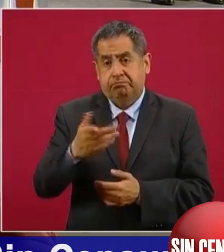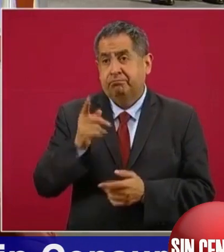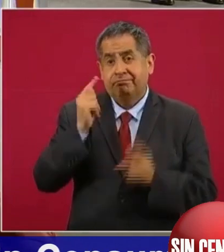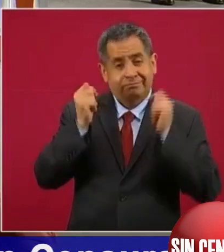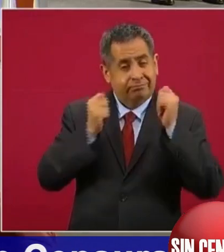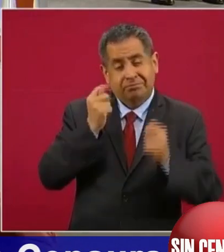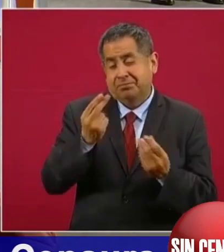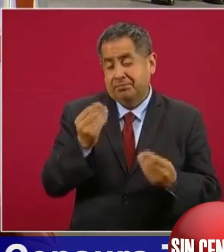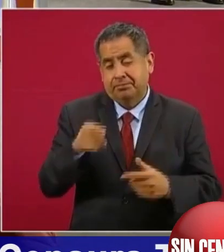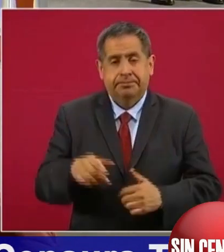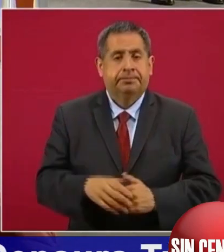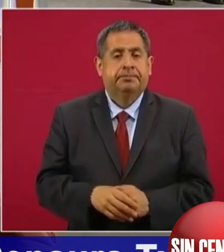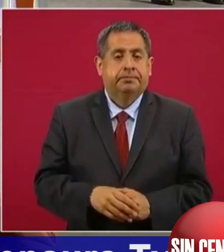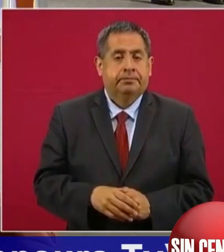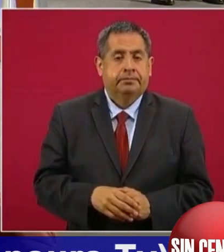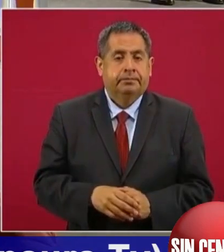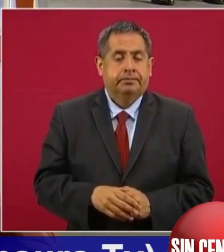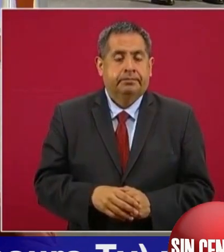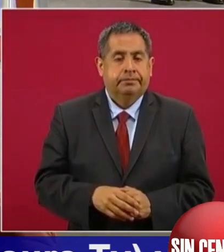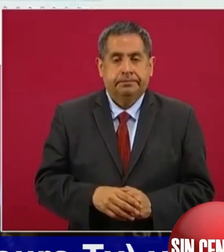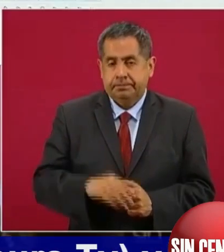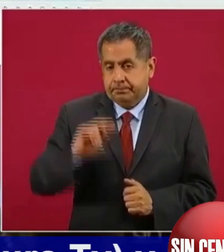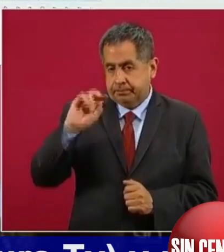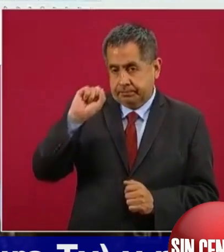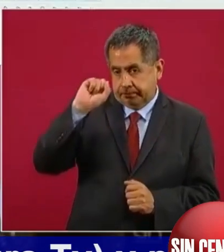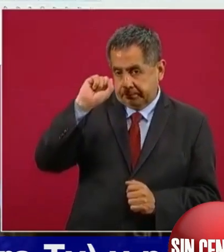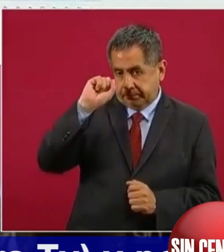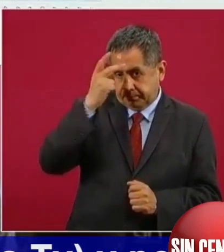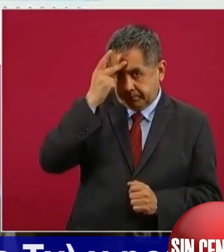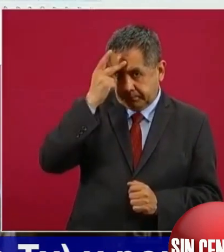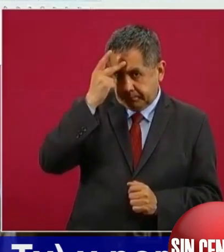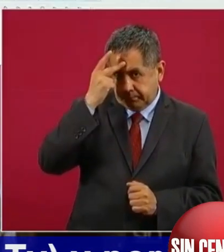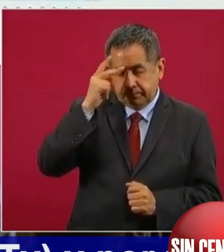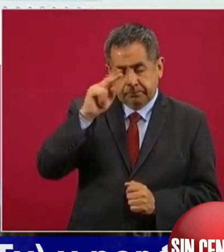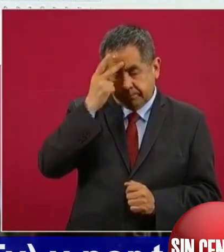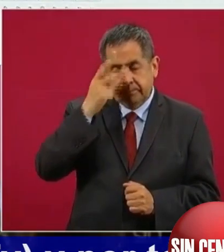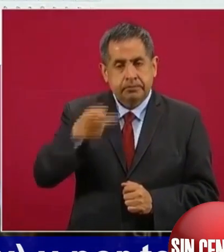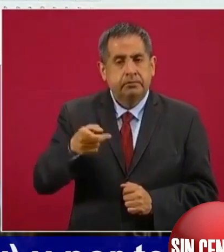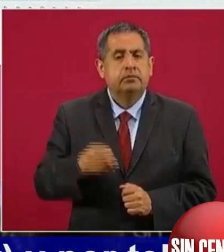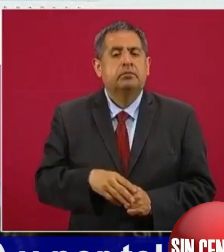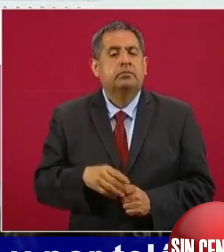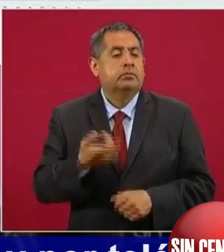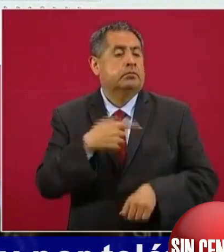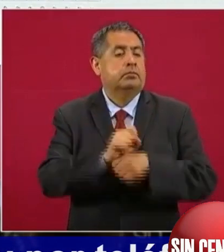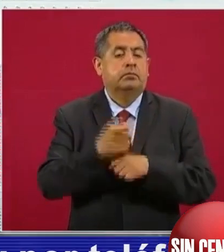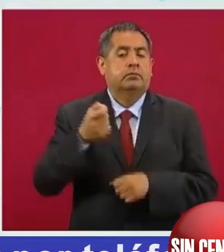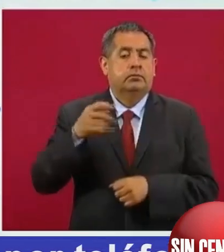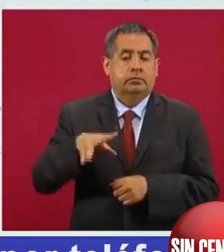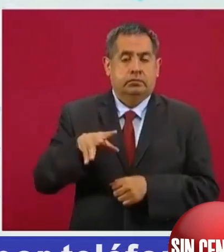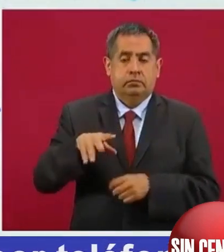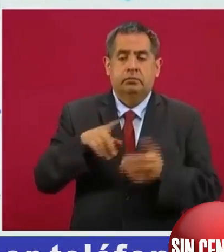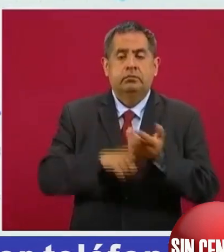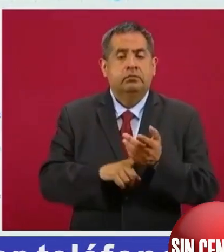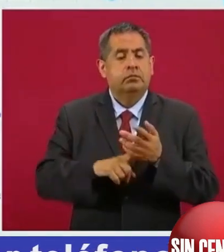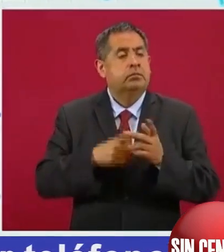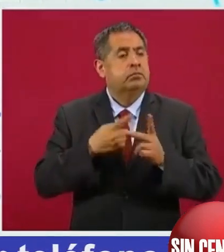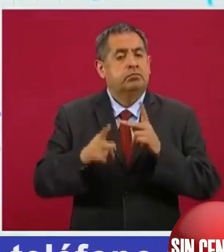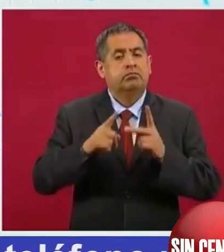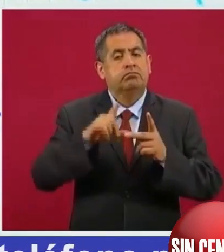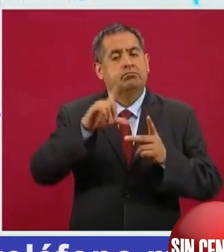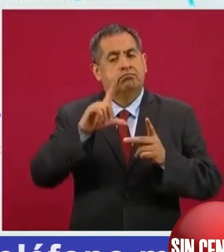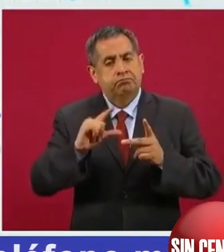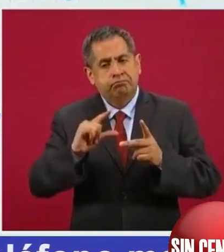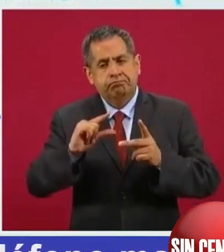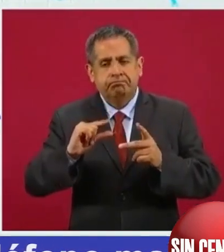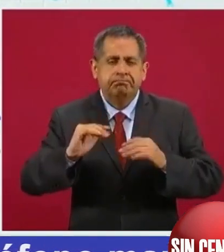turismo. La siguiente. San Luis Potosí llegó a un punto máximo también en la semana 29, posteriormente descenso,